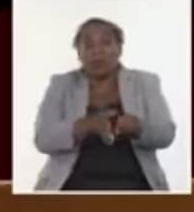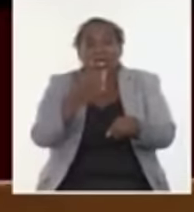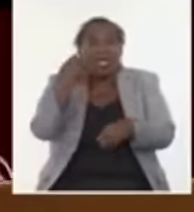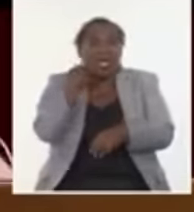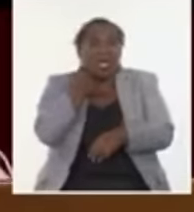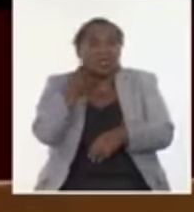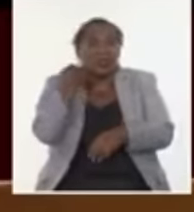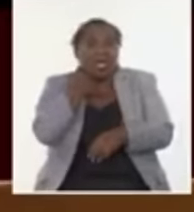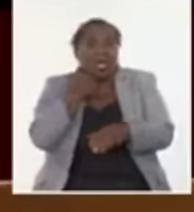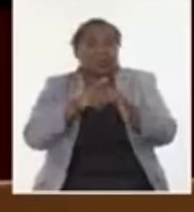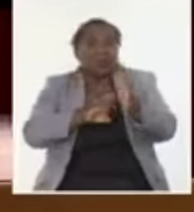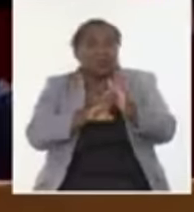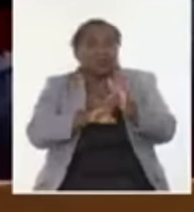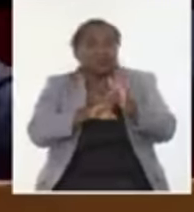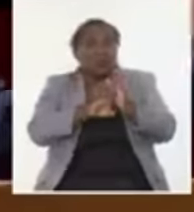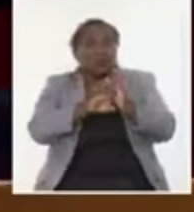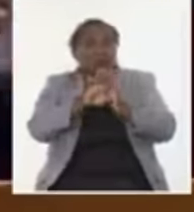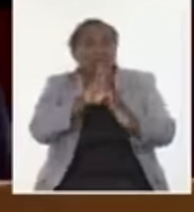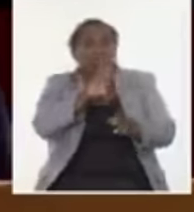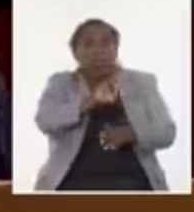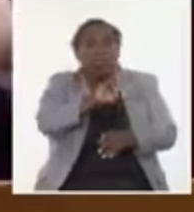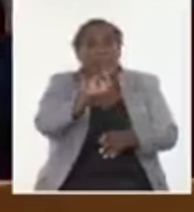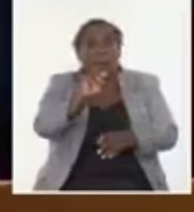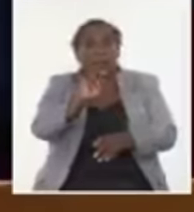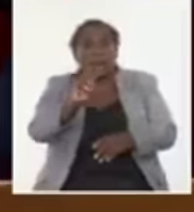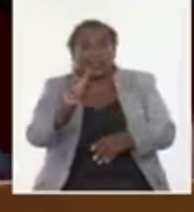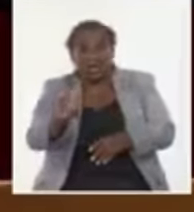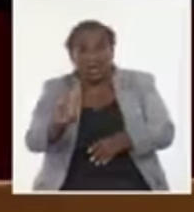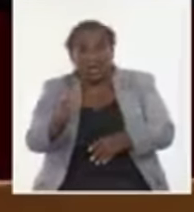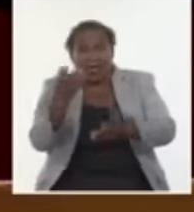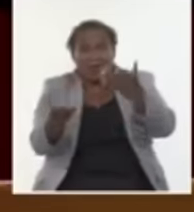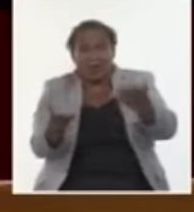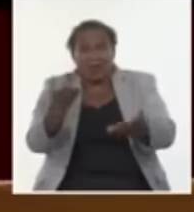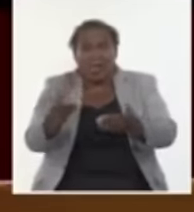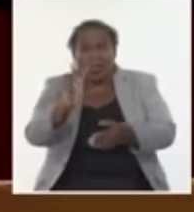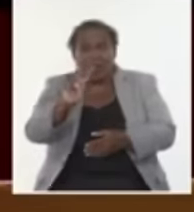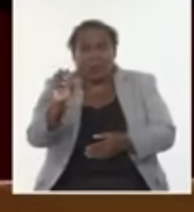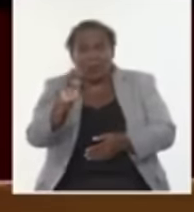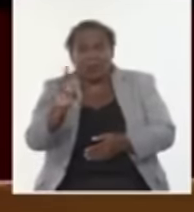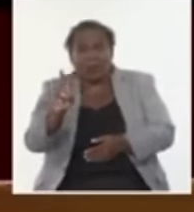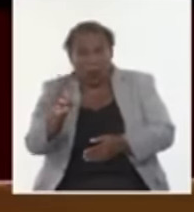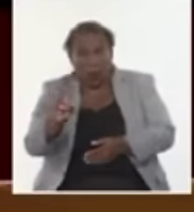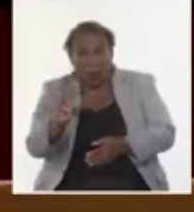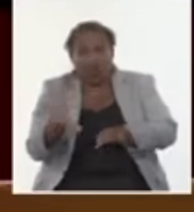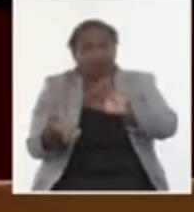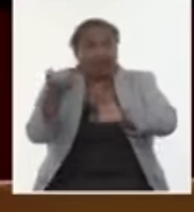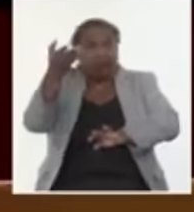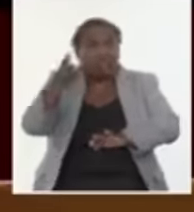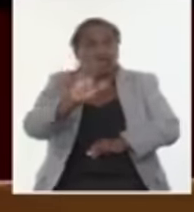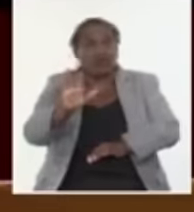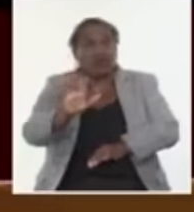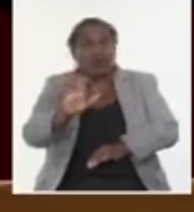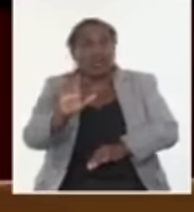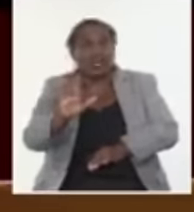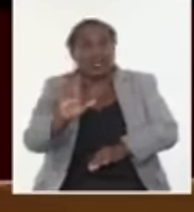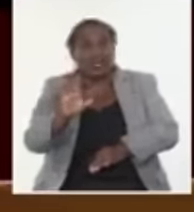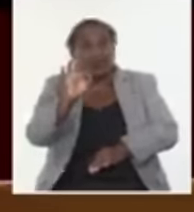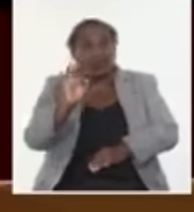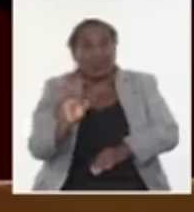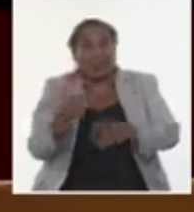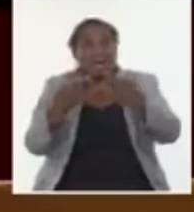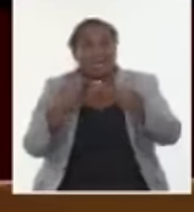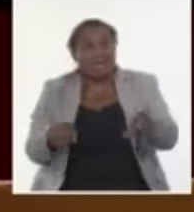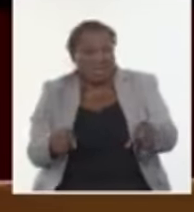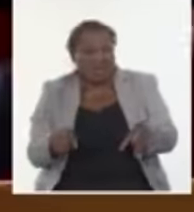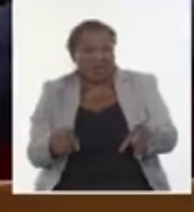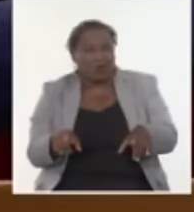venido creciendo. Incluso el 2023 sobre el 2022, un 50 y pico % de crecimiento, pero muy lejos todavía de lo que